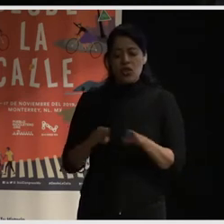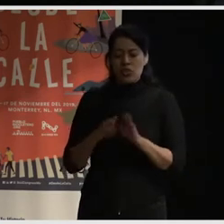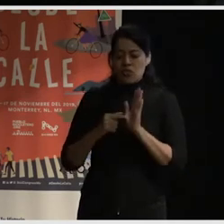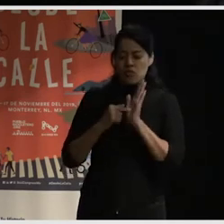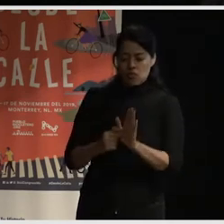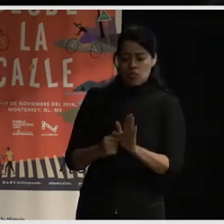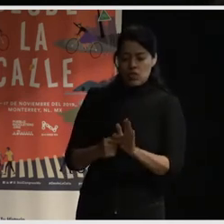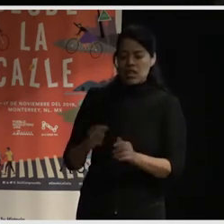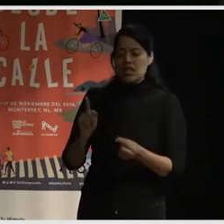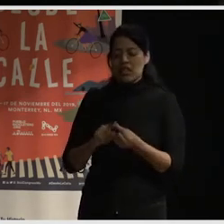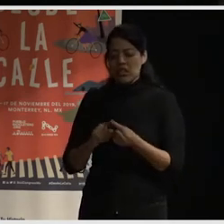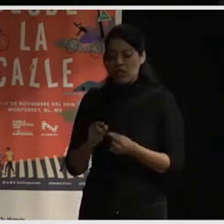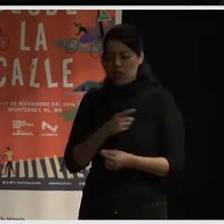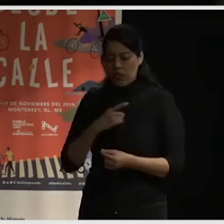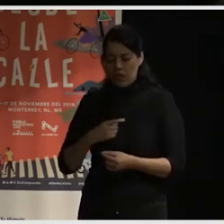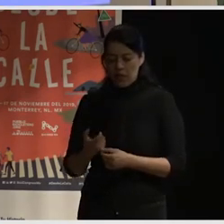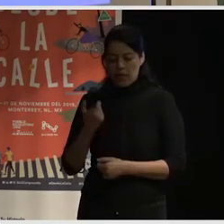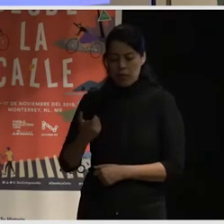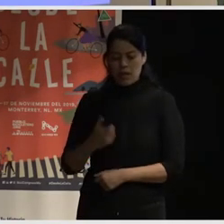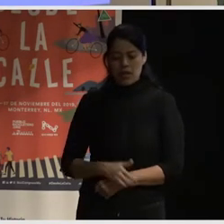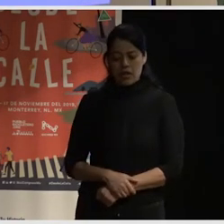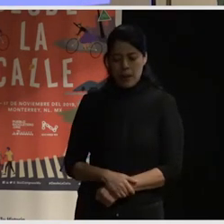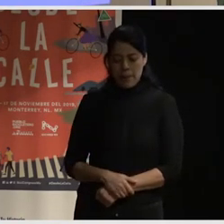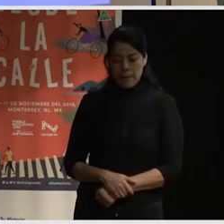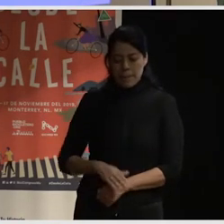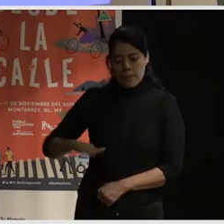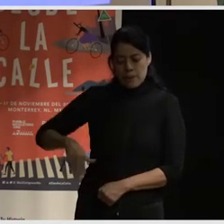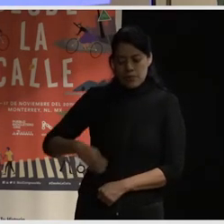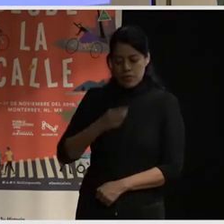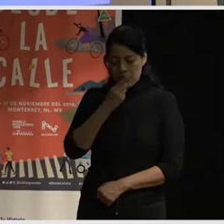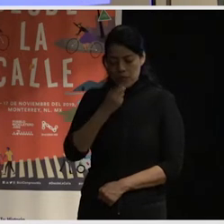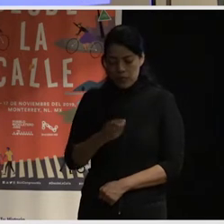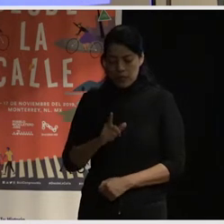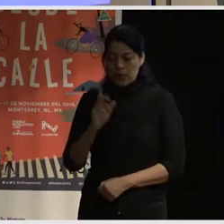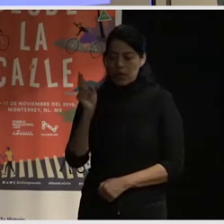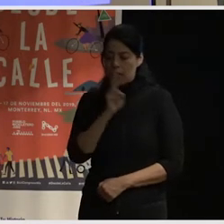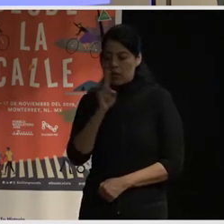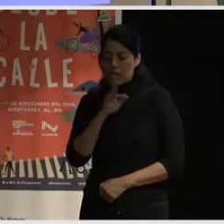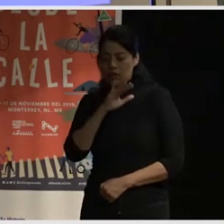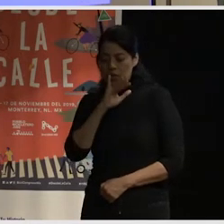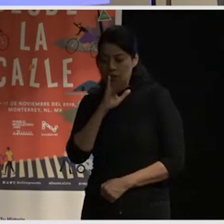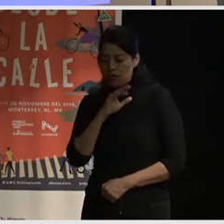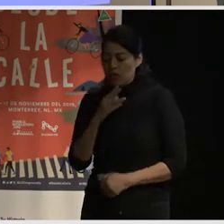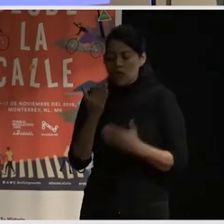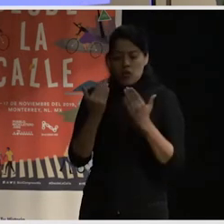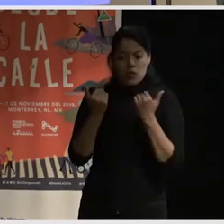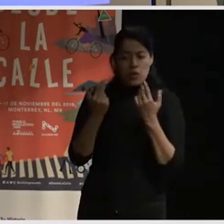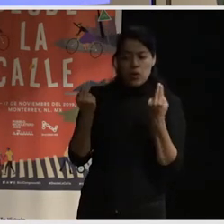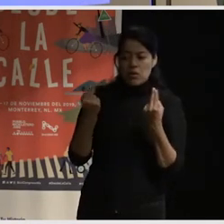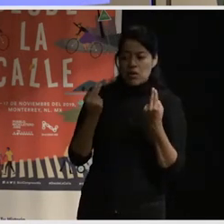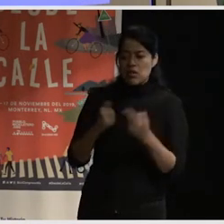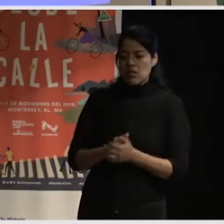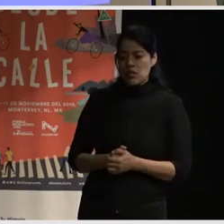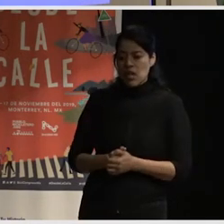quién lo debería de pagar carlos nos mencionaste que el aire limpio no es una necesidad de hoy o bueno no se